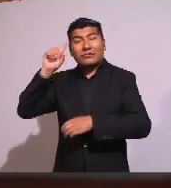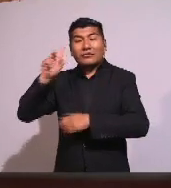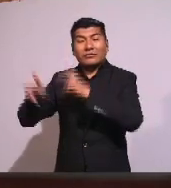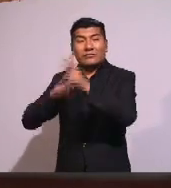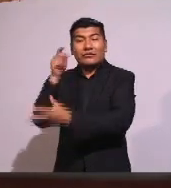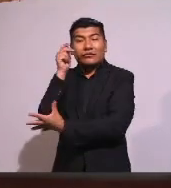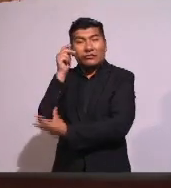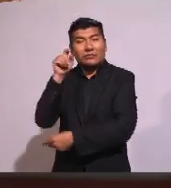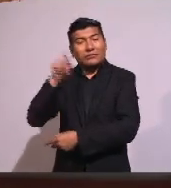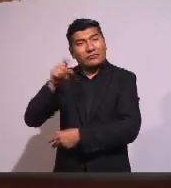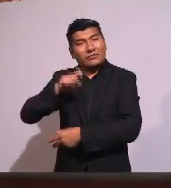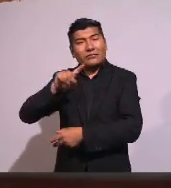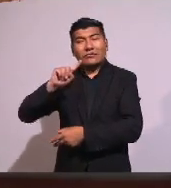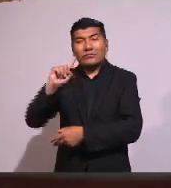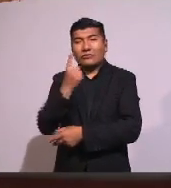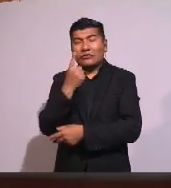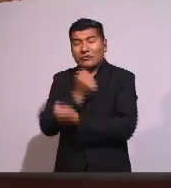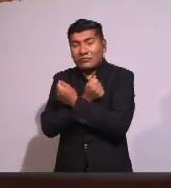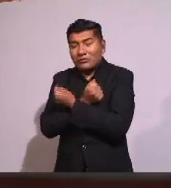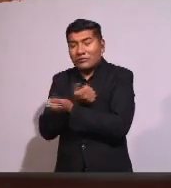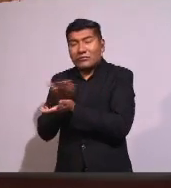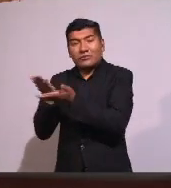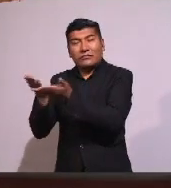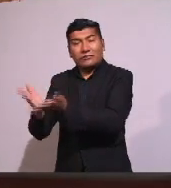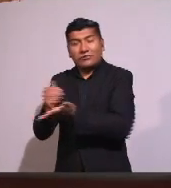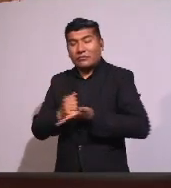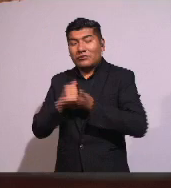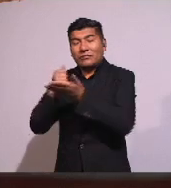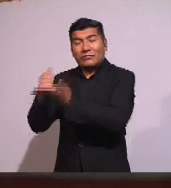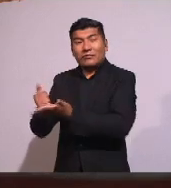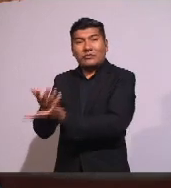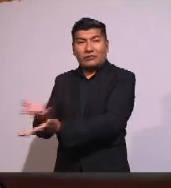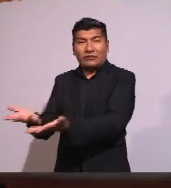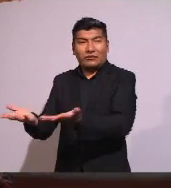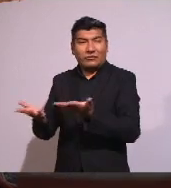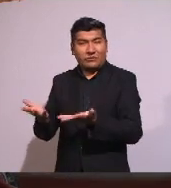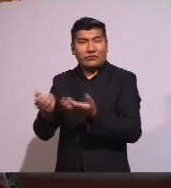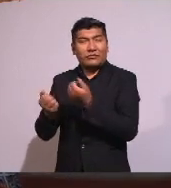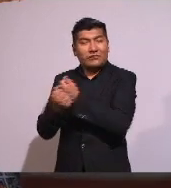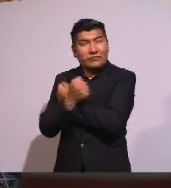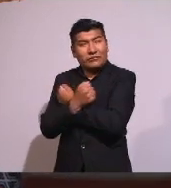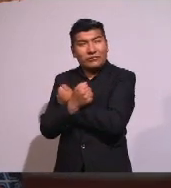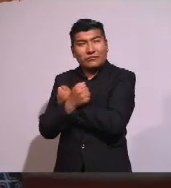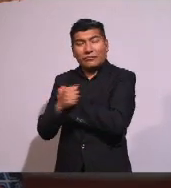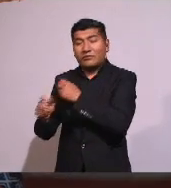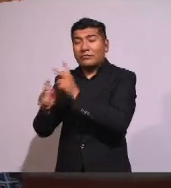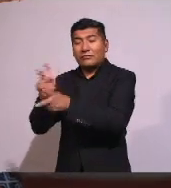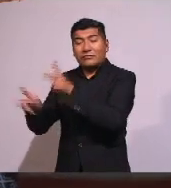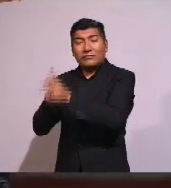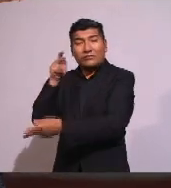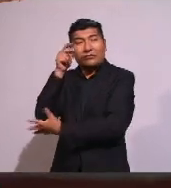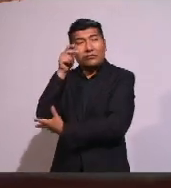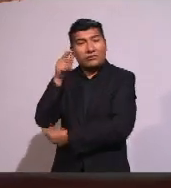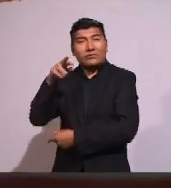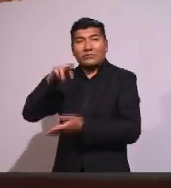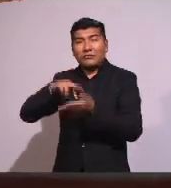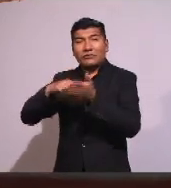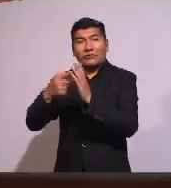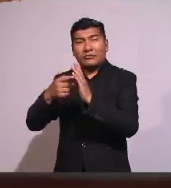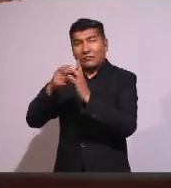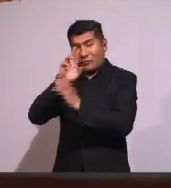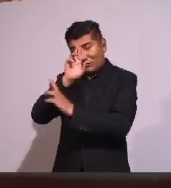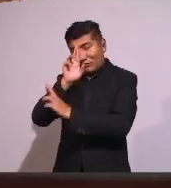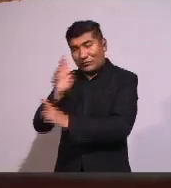amarlos, es ayudarlos. Amar a los pobres significa, ante todo,